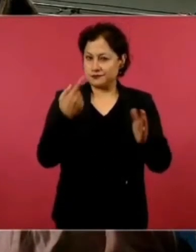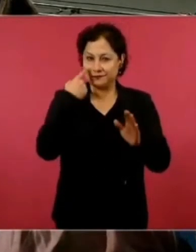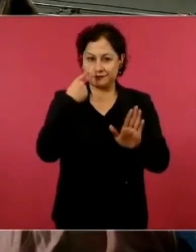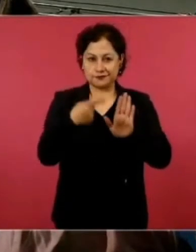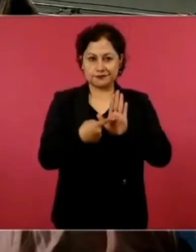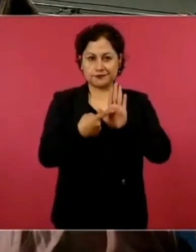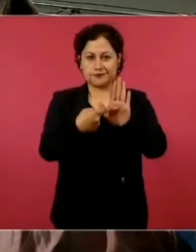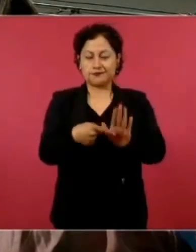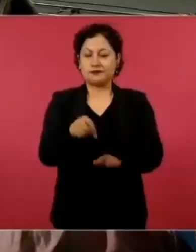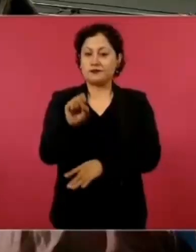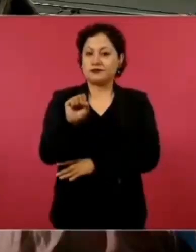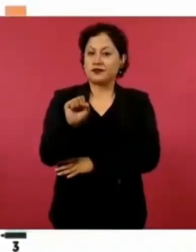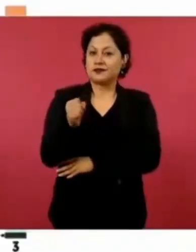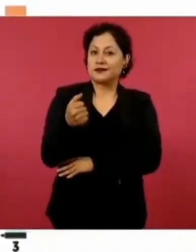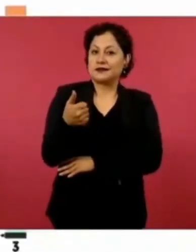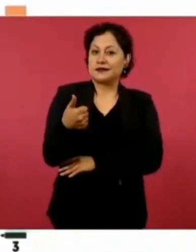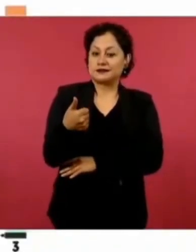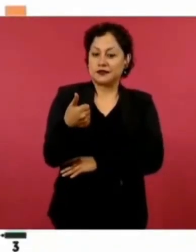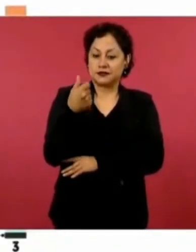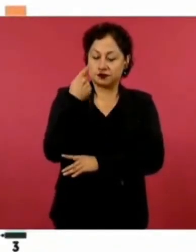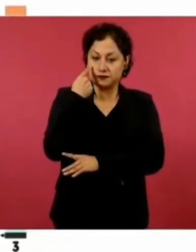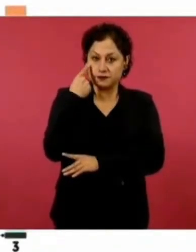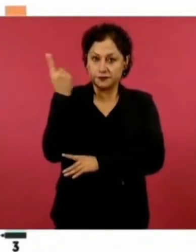66 es la más alta ¿en qué?